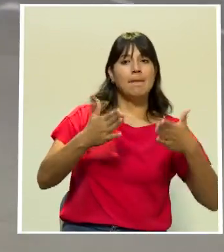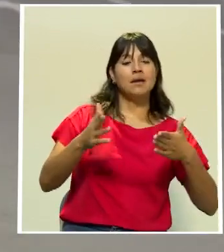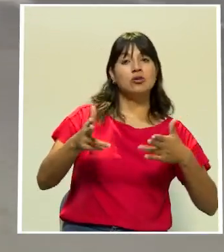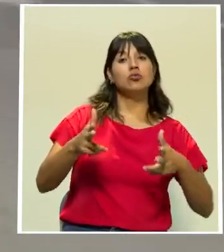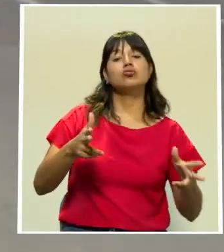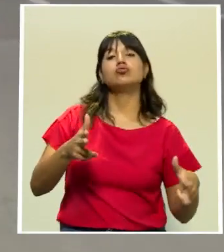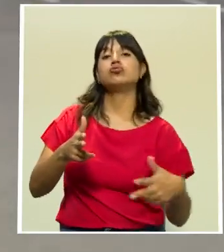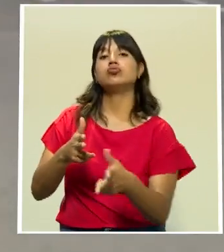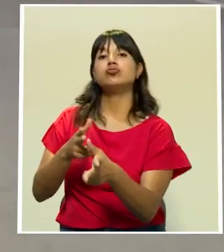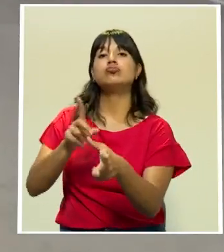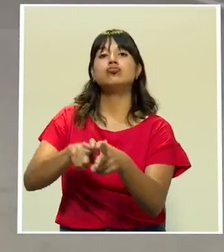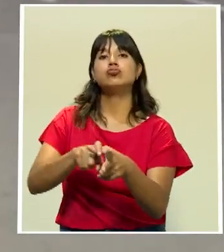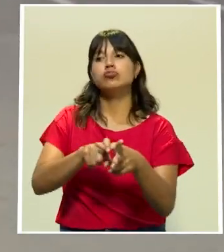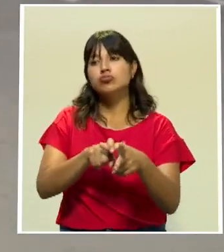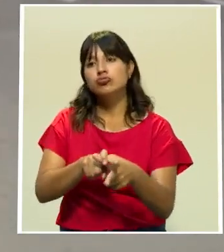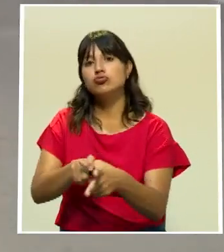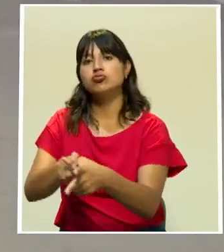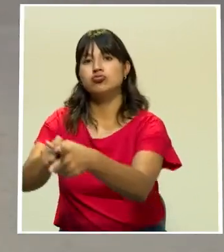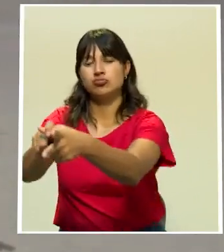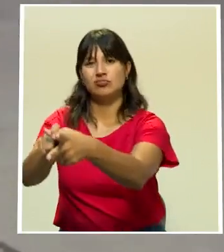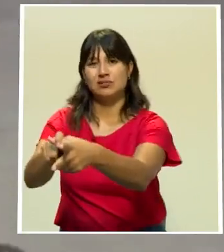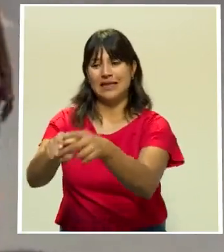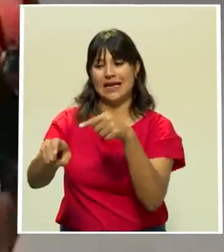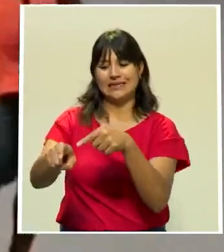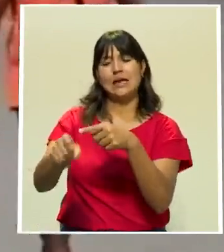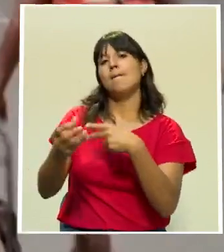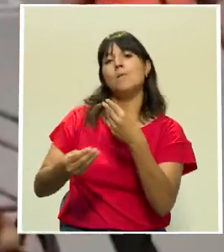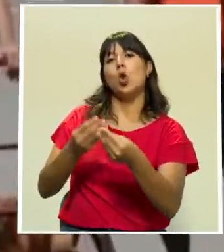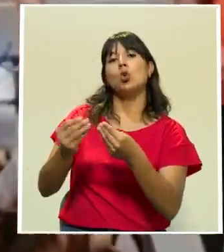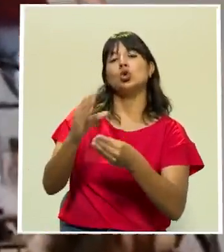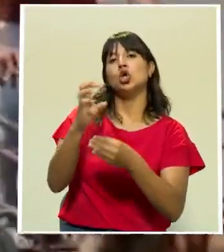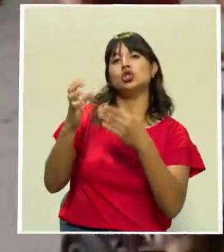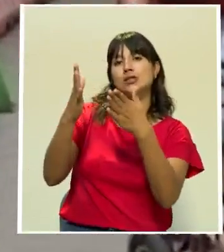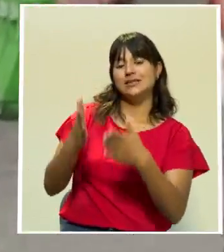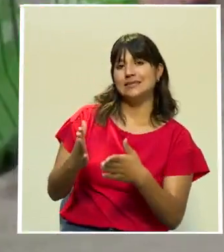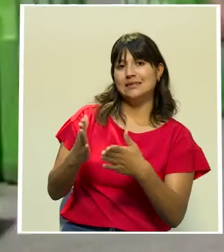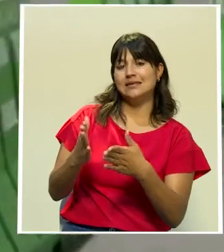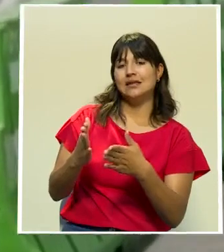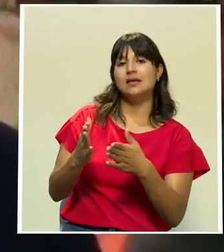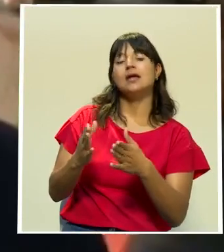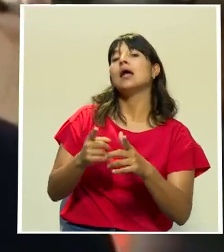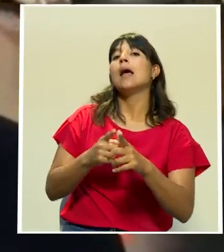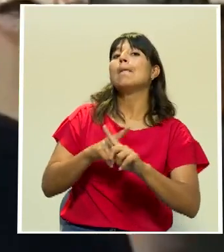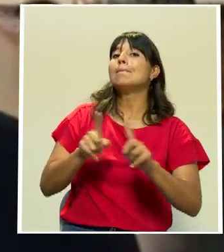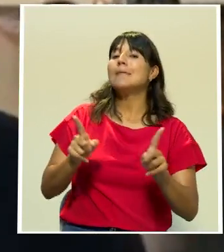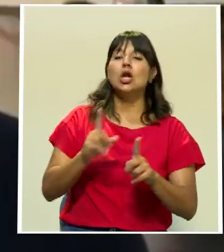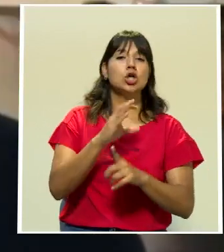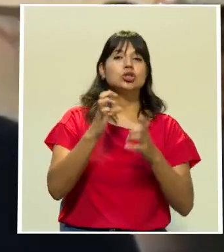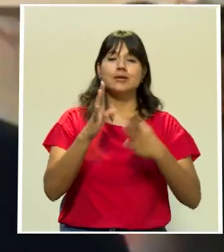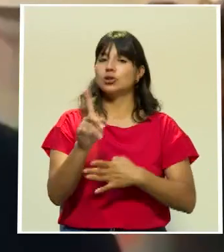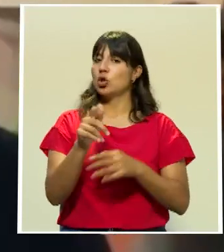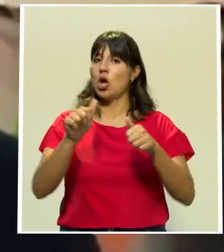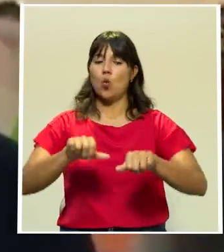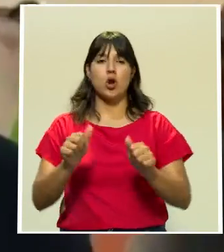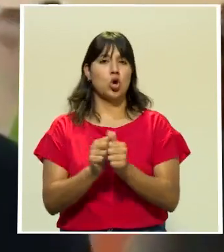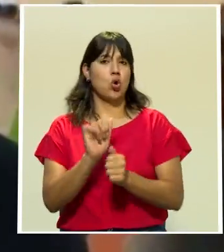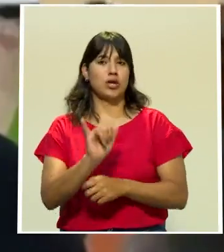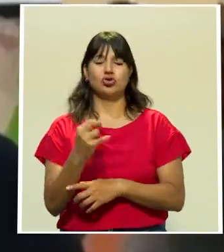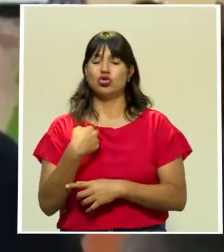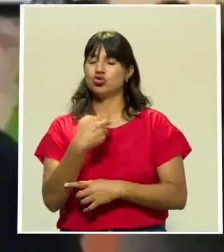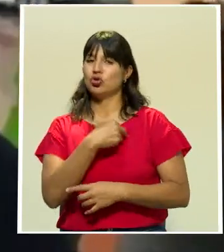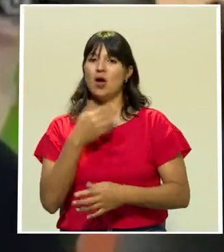se quitara. O sea, hoy empezó nuevamente el enganche y desenganche. Nosotros como costarricenses nos estamos viendo afectados directamente, entonces no vamos